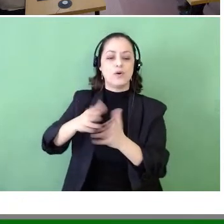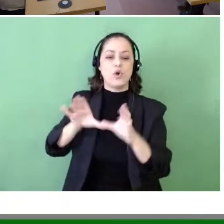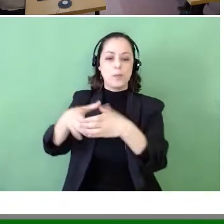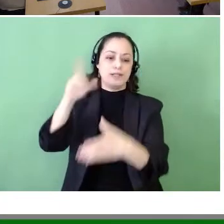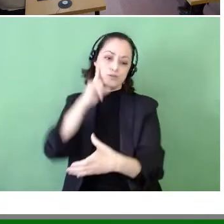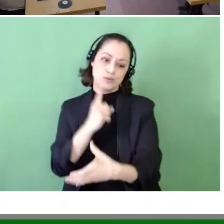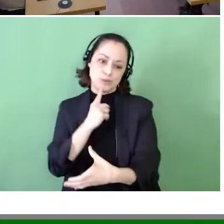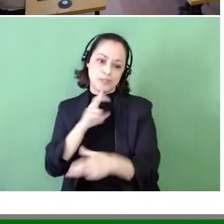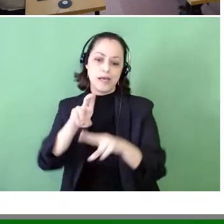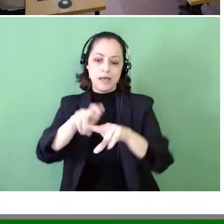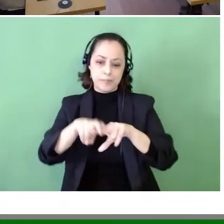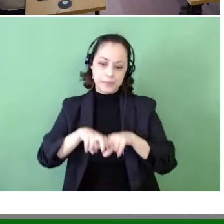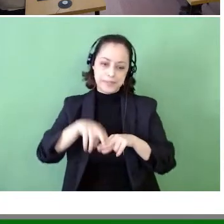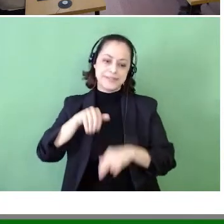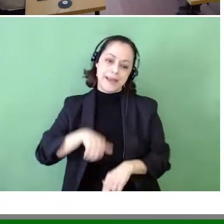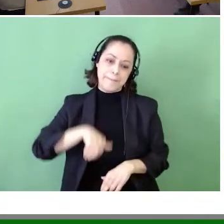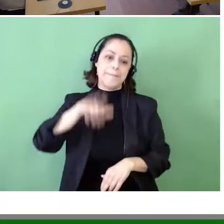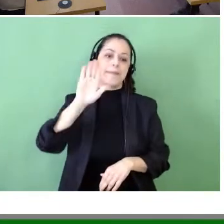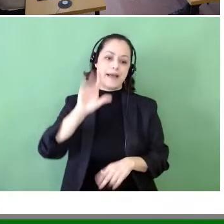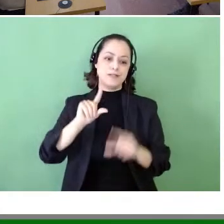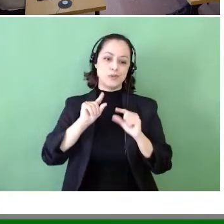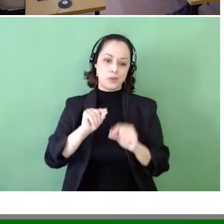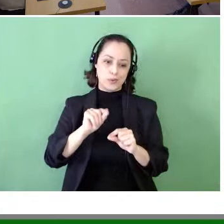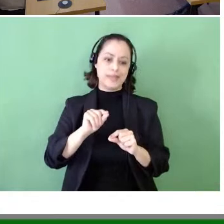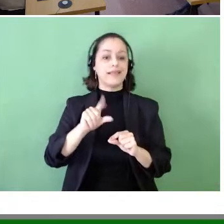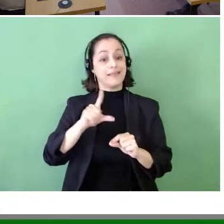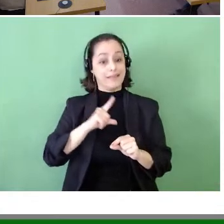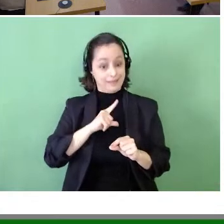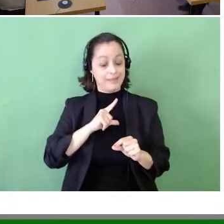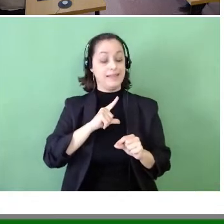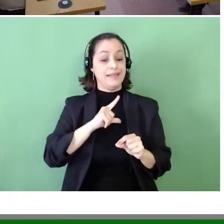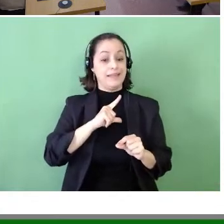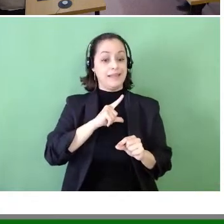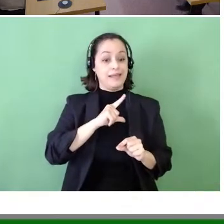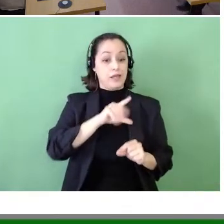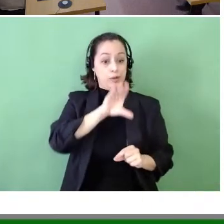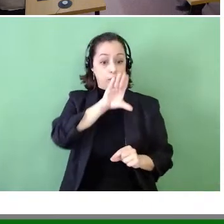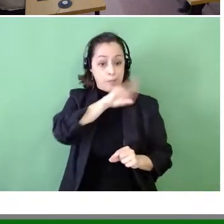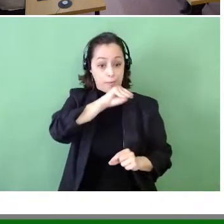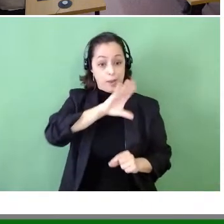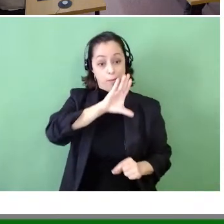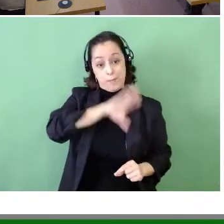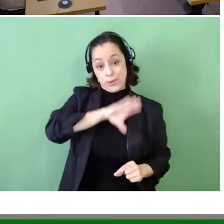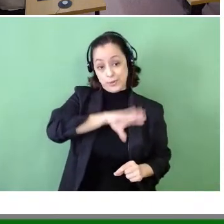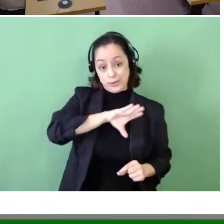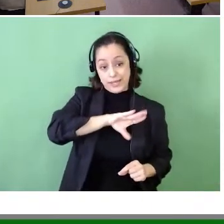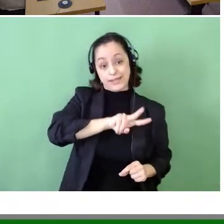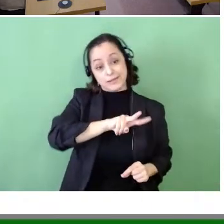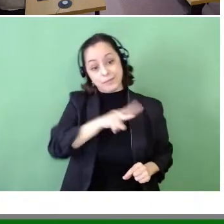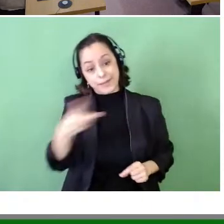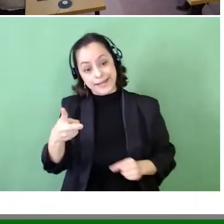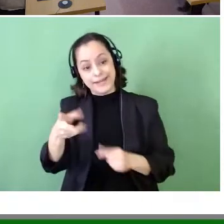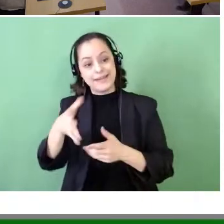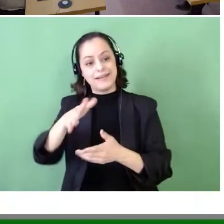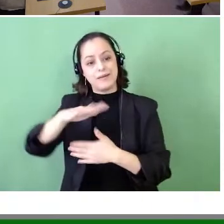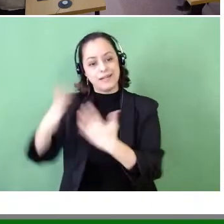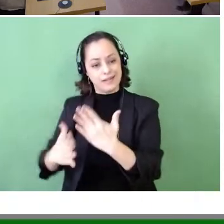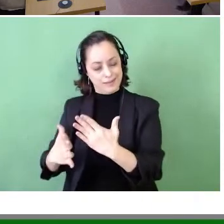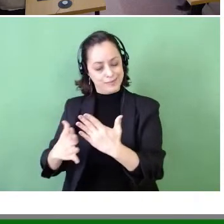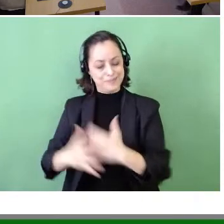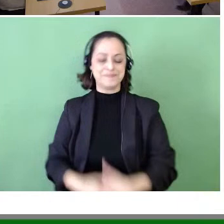mucho más trabajos con la dirección para lengua de signos, para Libra.